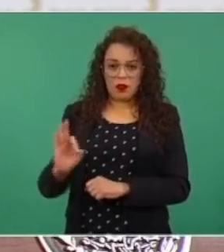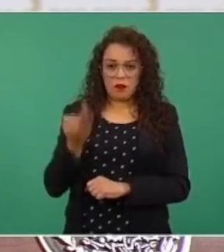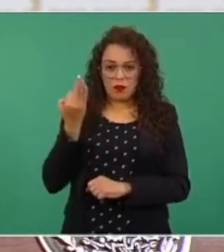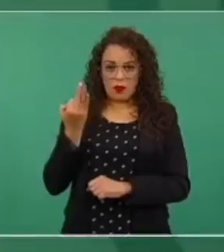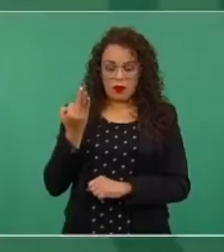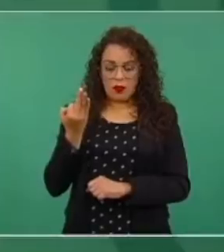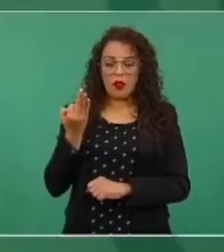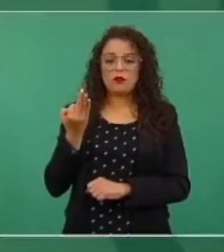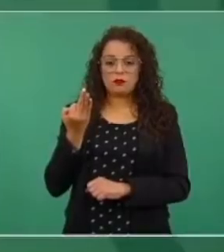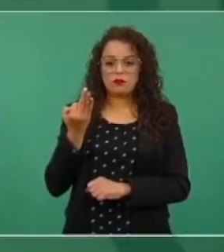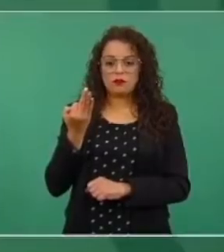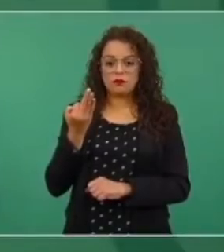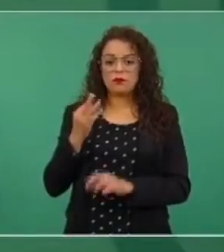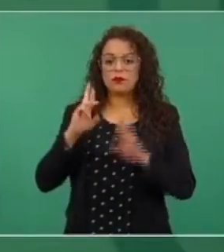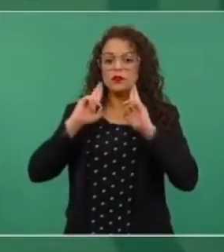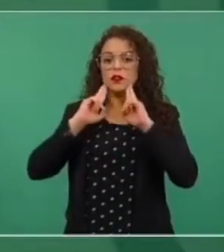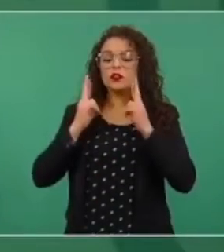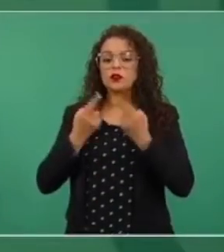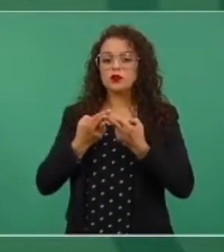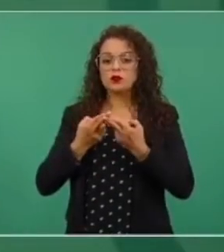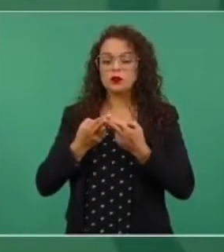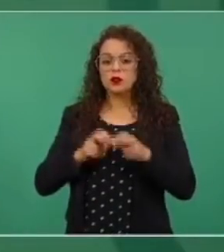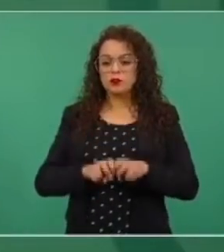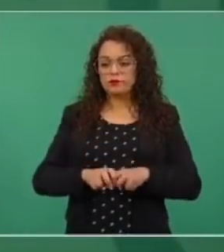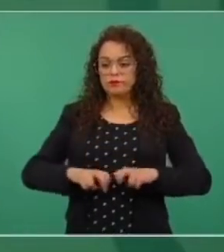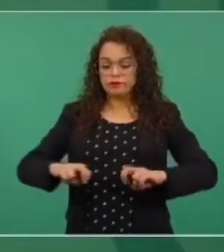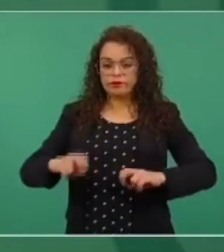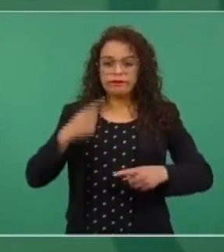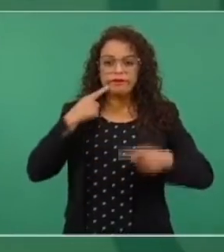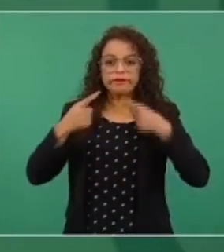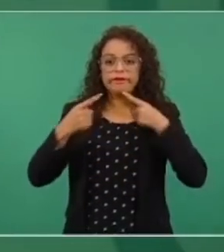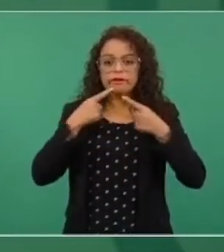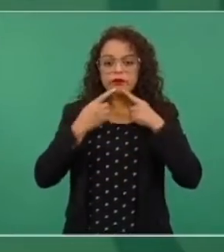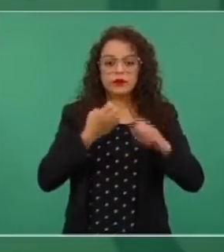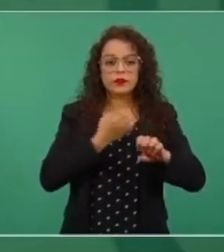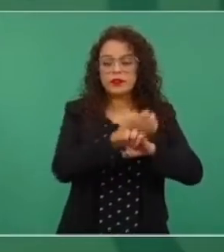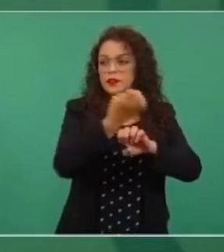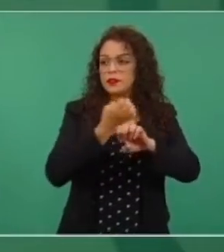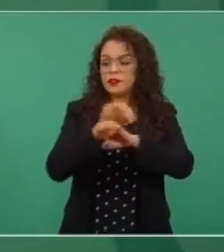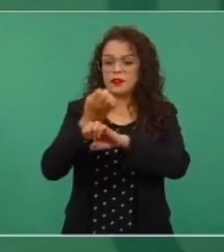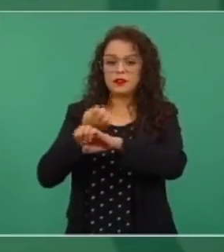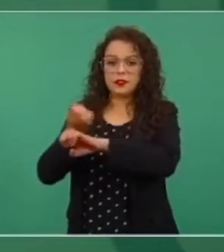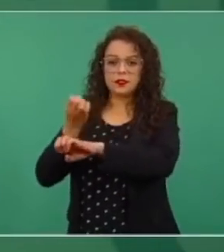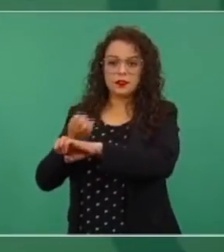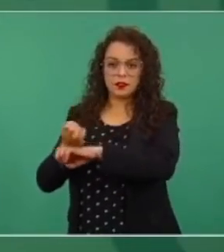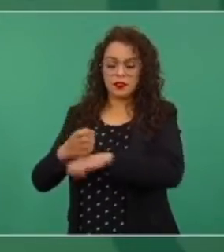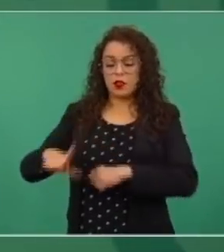sesione en los estados para apoyar a los gobernadores